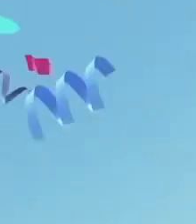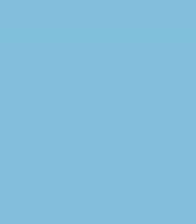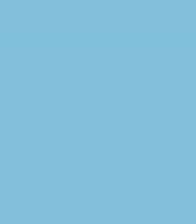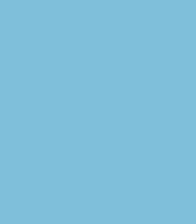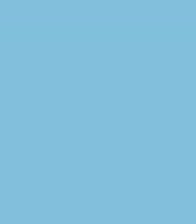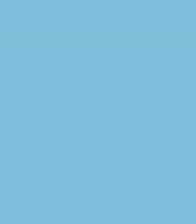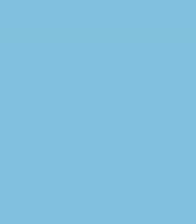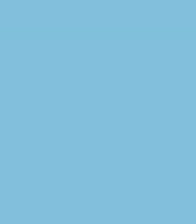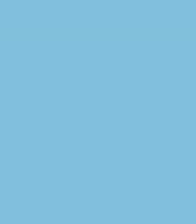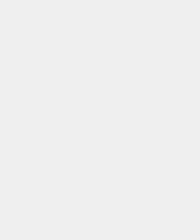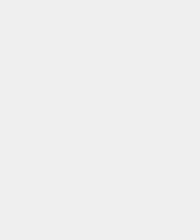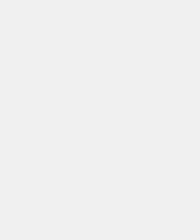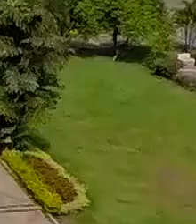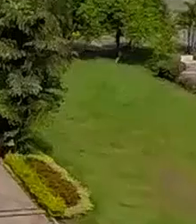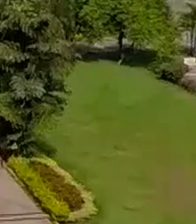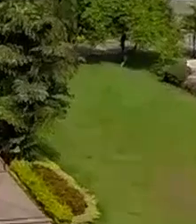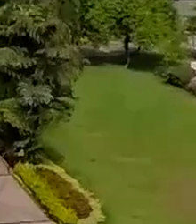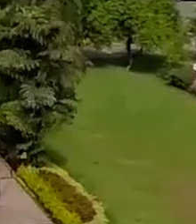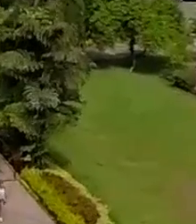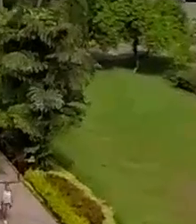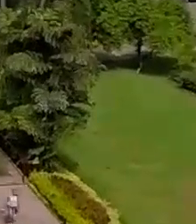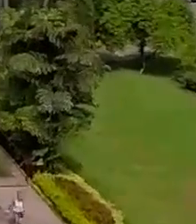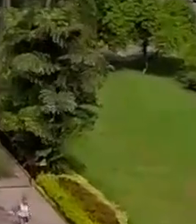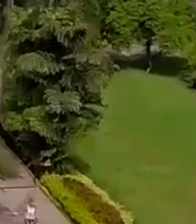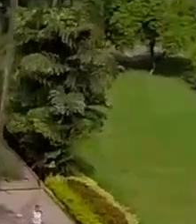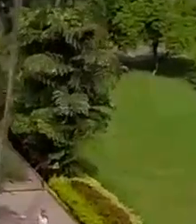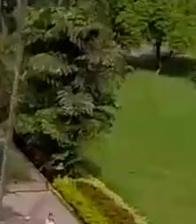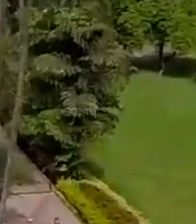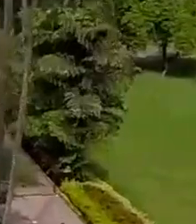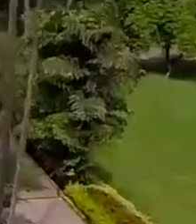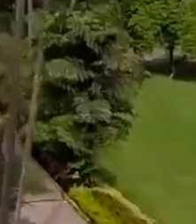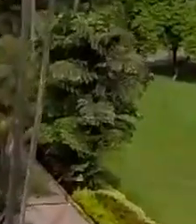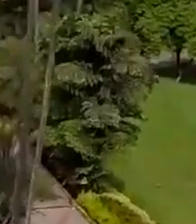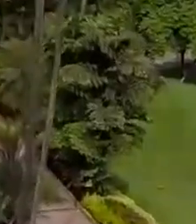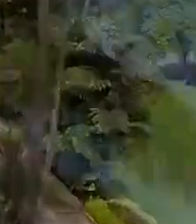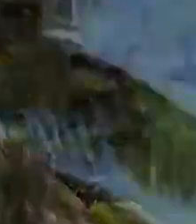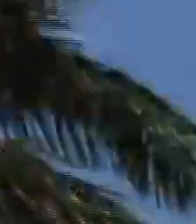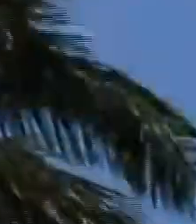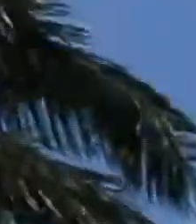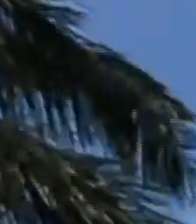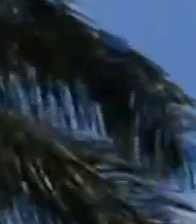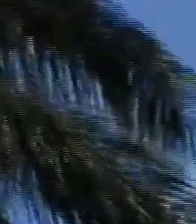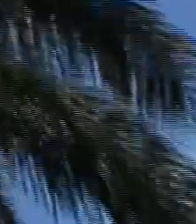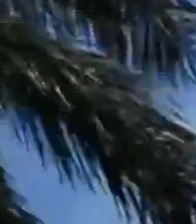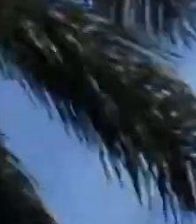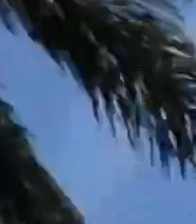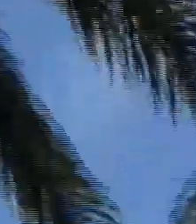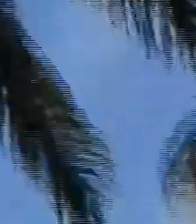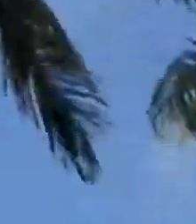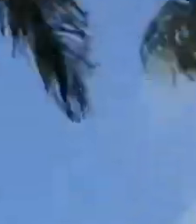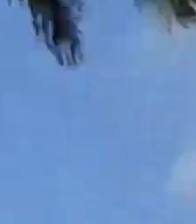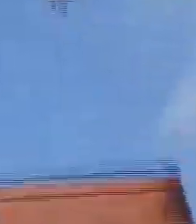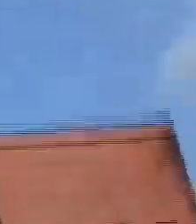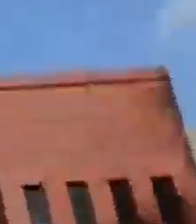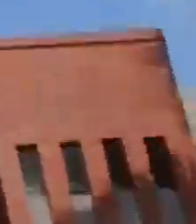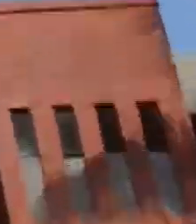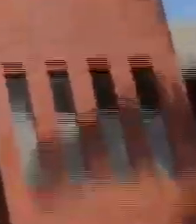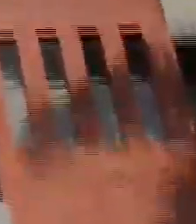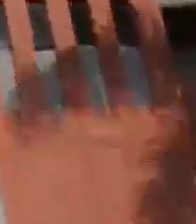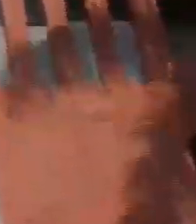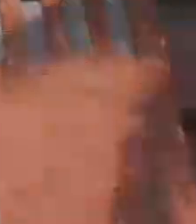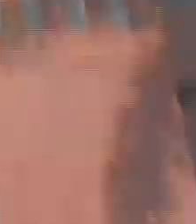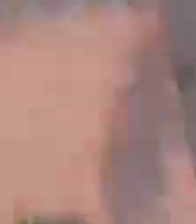1,000,000 de pesos. Avena Alpina. Autoriza Coljuego. Desde el campus universitario del Valle del Lili, la Universidad Autónoma de